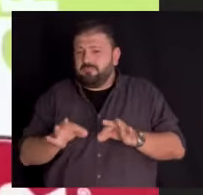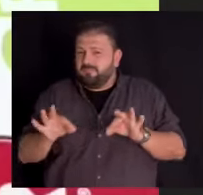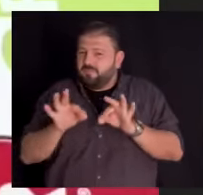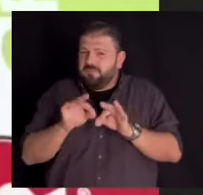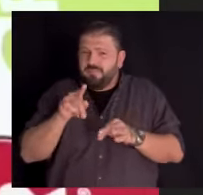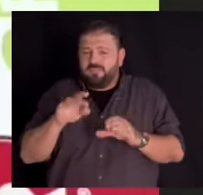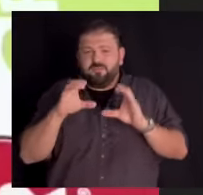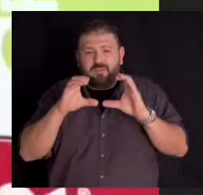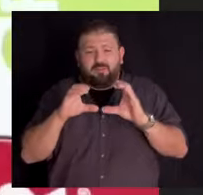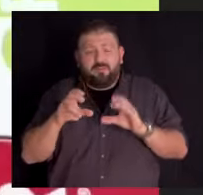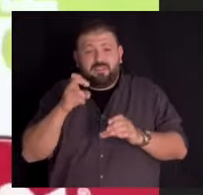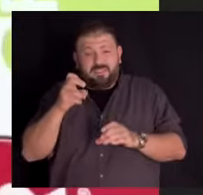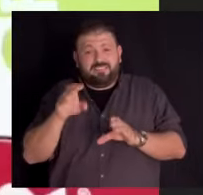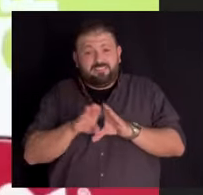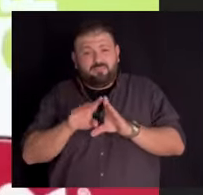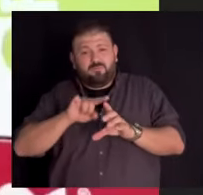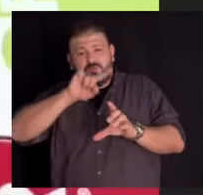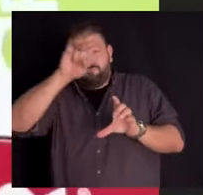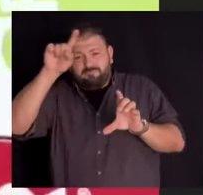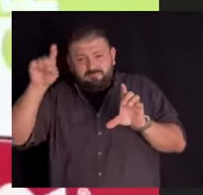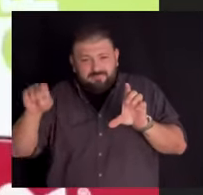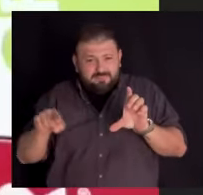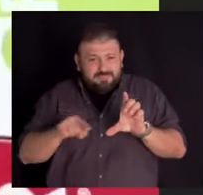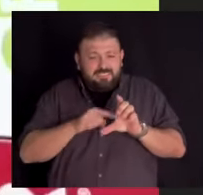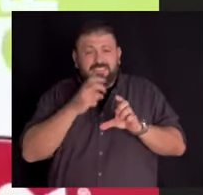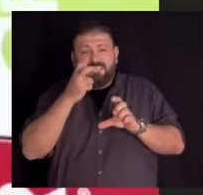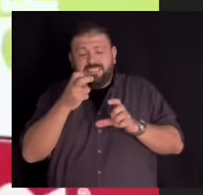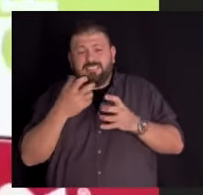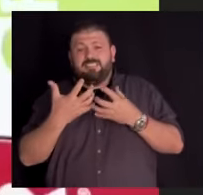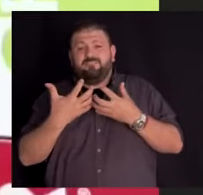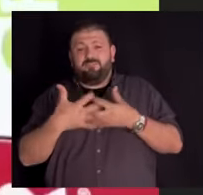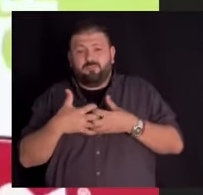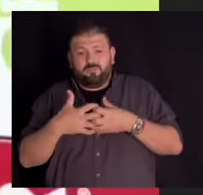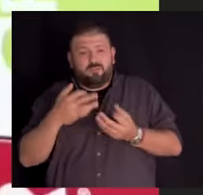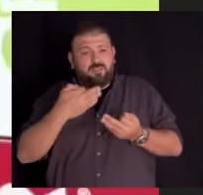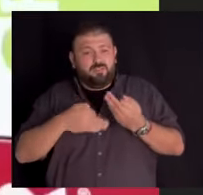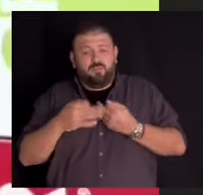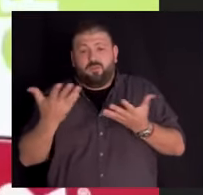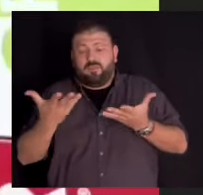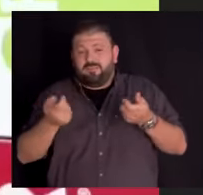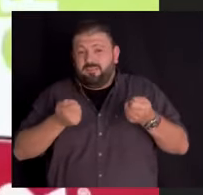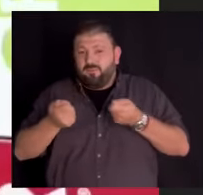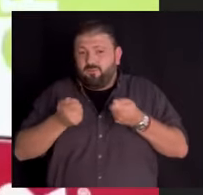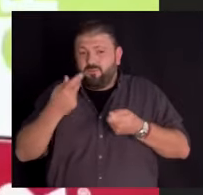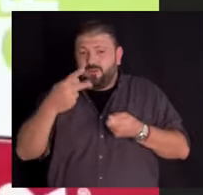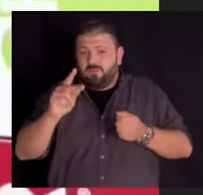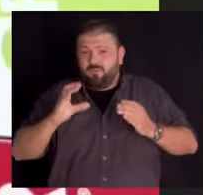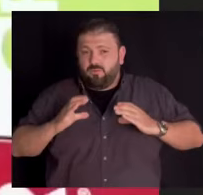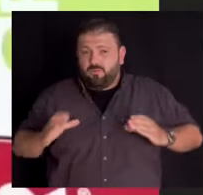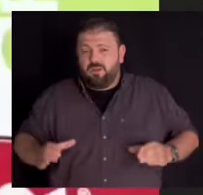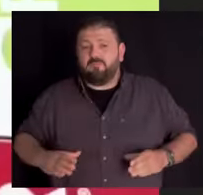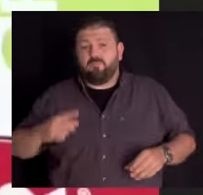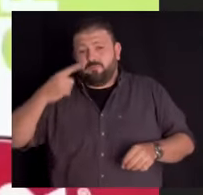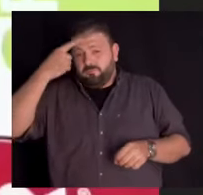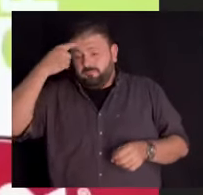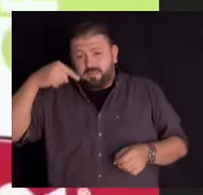una cadena de cómo el sistema nervioso realmente interacciona y controla todo el cuerpo. Entonces, para mí es